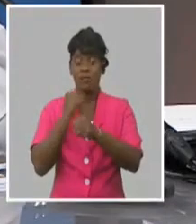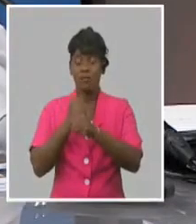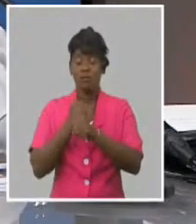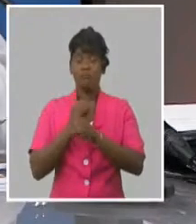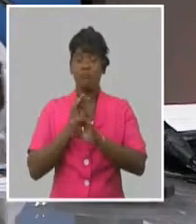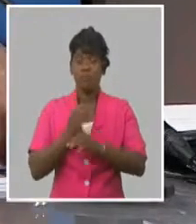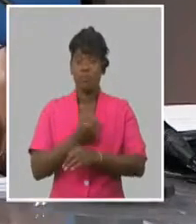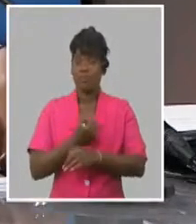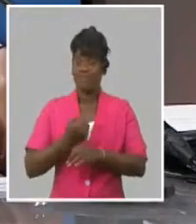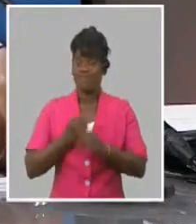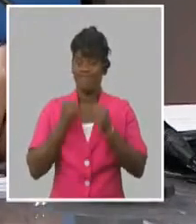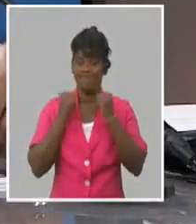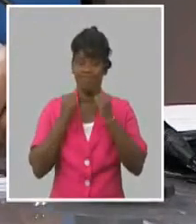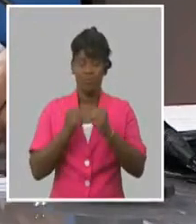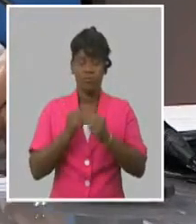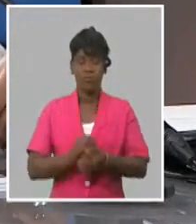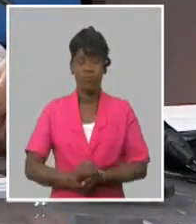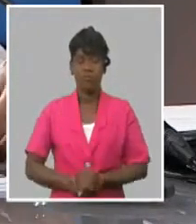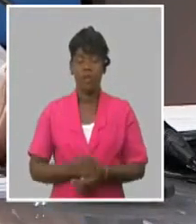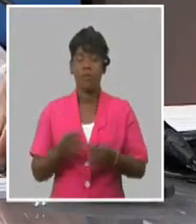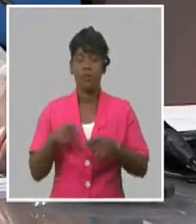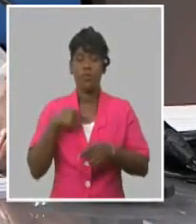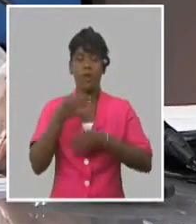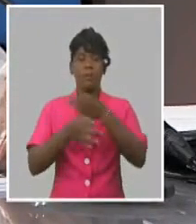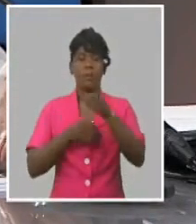muy complejas. Digo esto